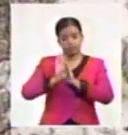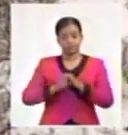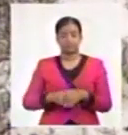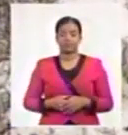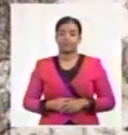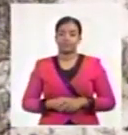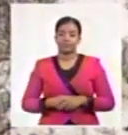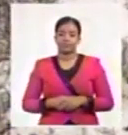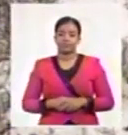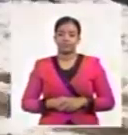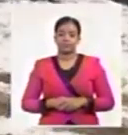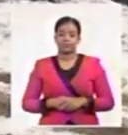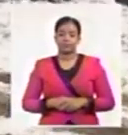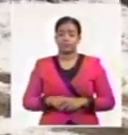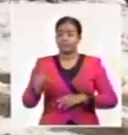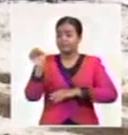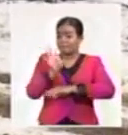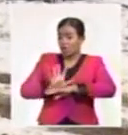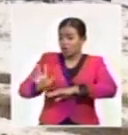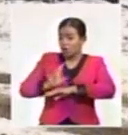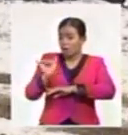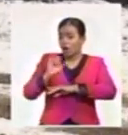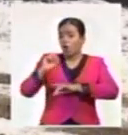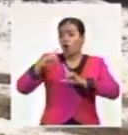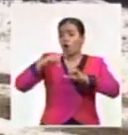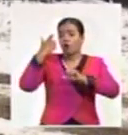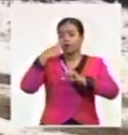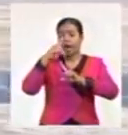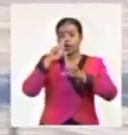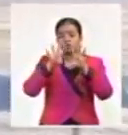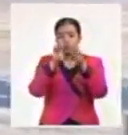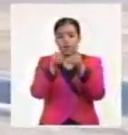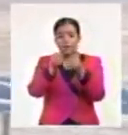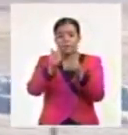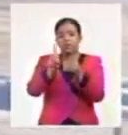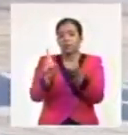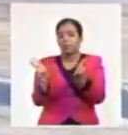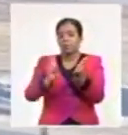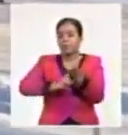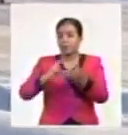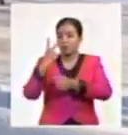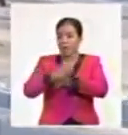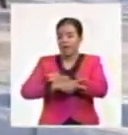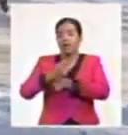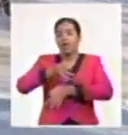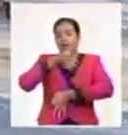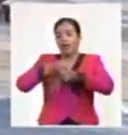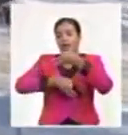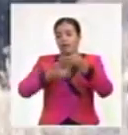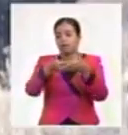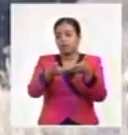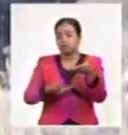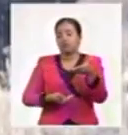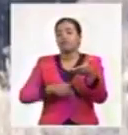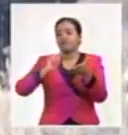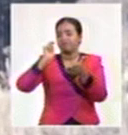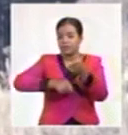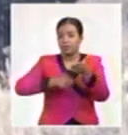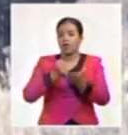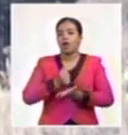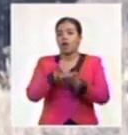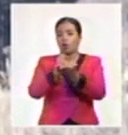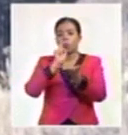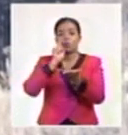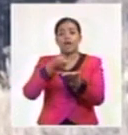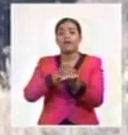Unión Europea y OTAN, con 21 miembros compartidos, muestran en efecto en su declaración su firme apoyo a Ucrania a escasas semanas de cumplirse un año de